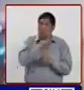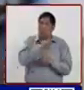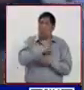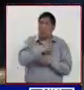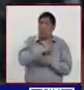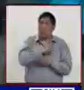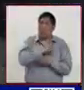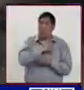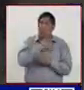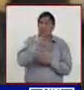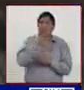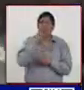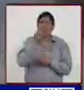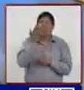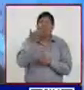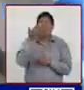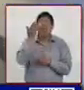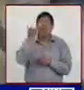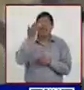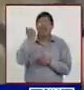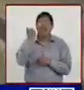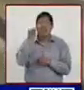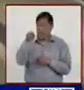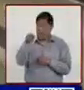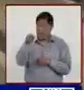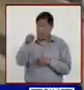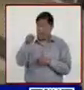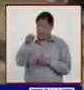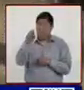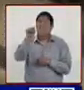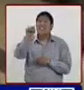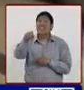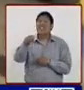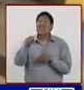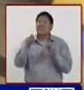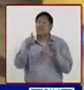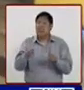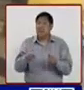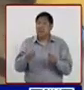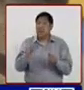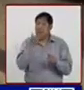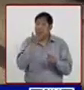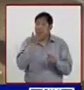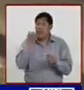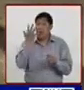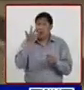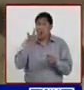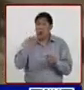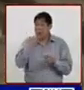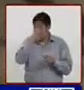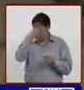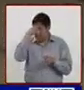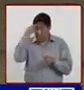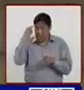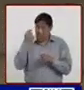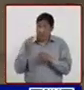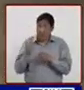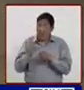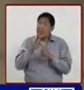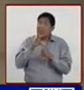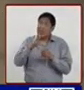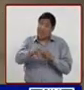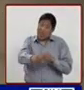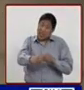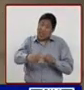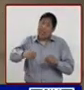por eso quiere decir que ya tiene un prontuario. Así es. Ahí está. Esta persona de color negro cruza al otro lugar y el que abre la